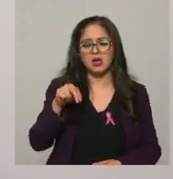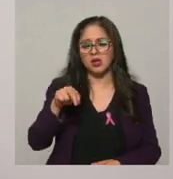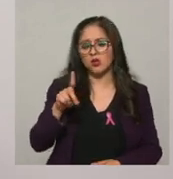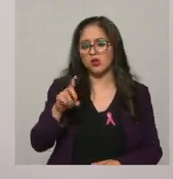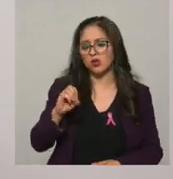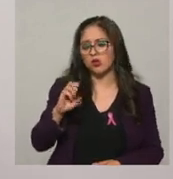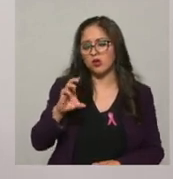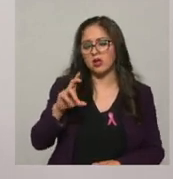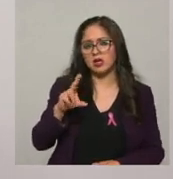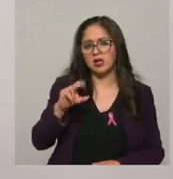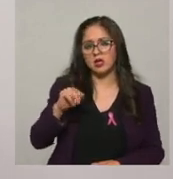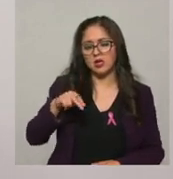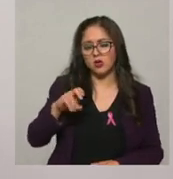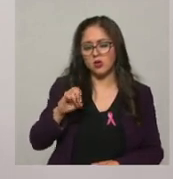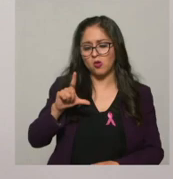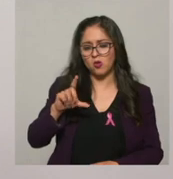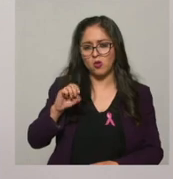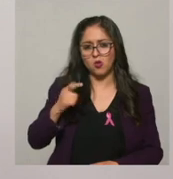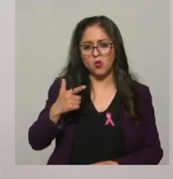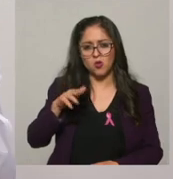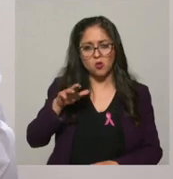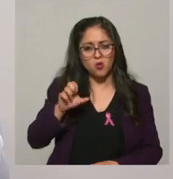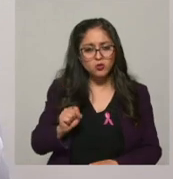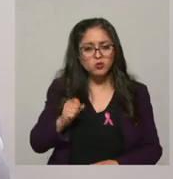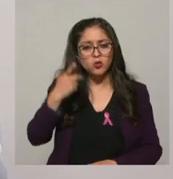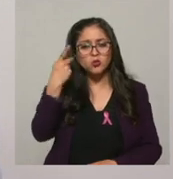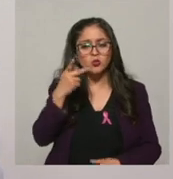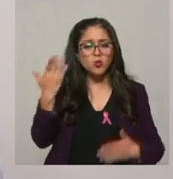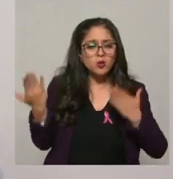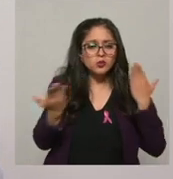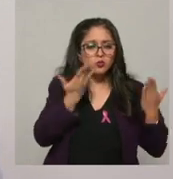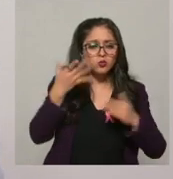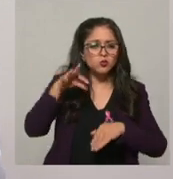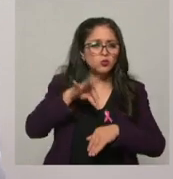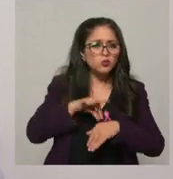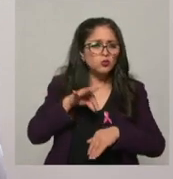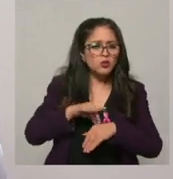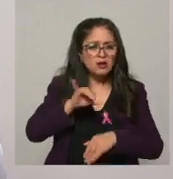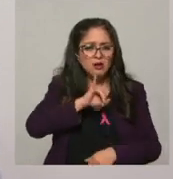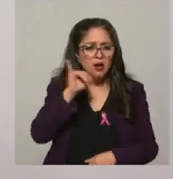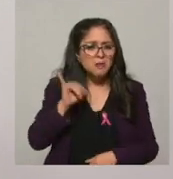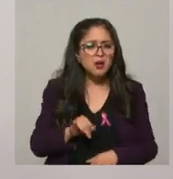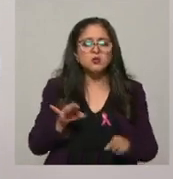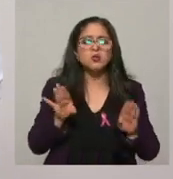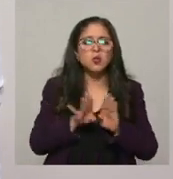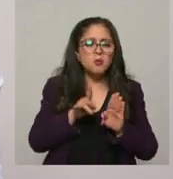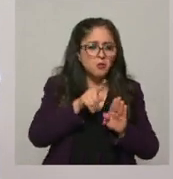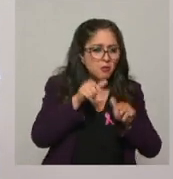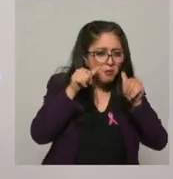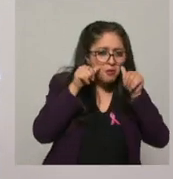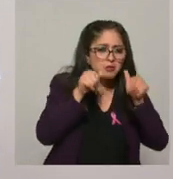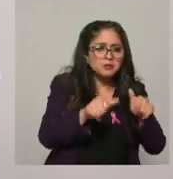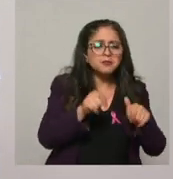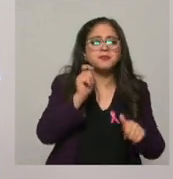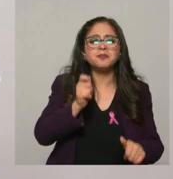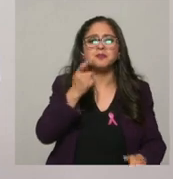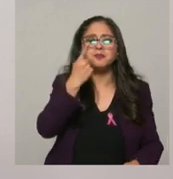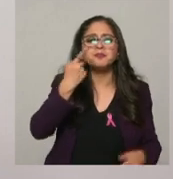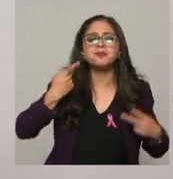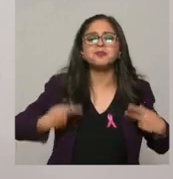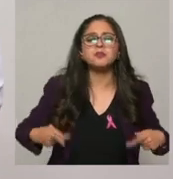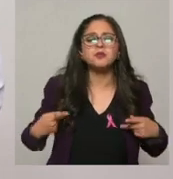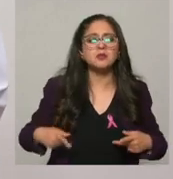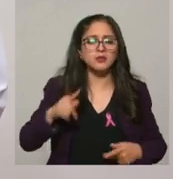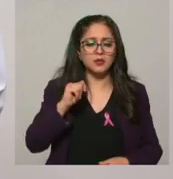endocrinólogos, no tienen en su formación médica cómo atender a una persona